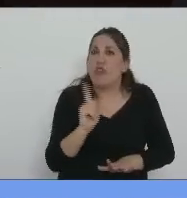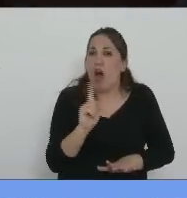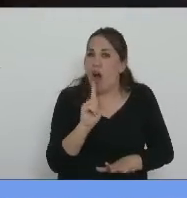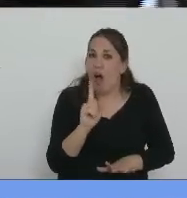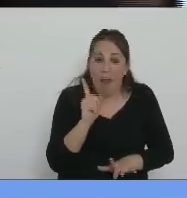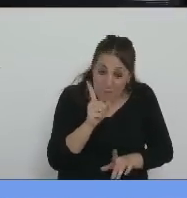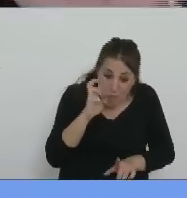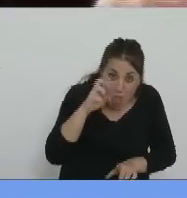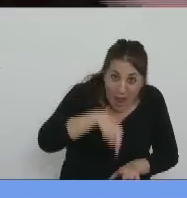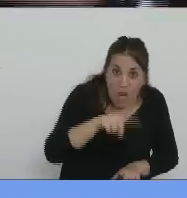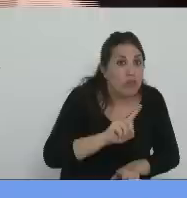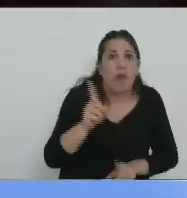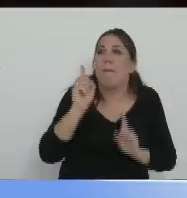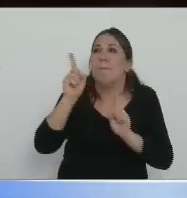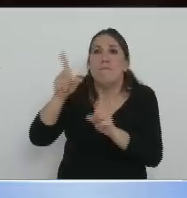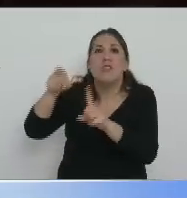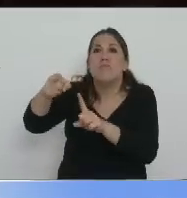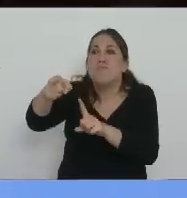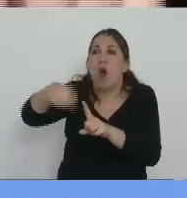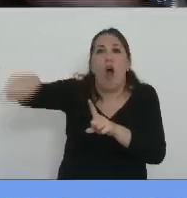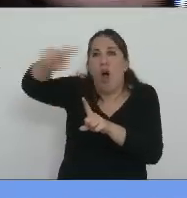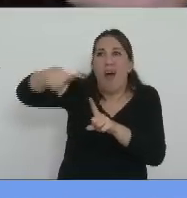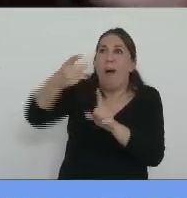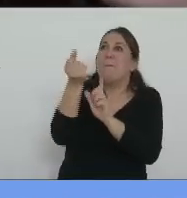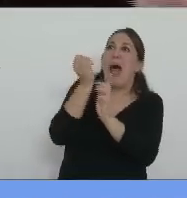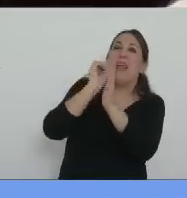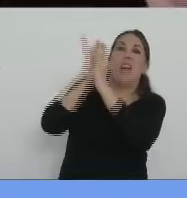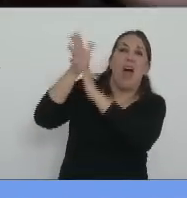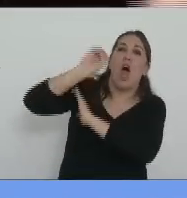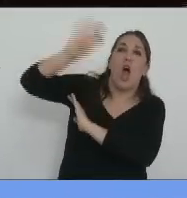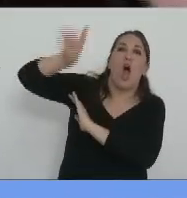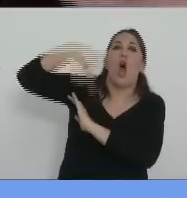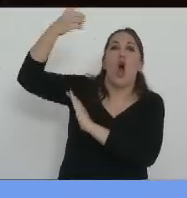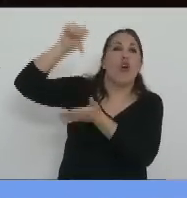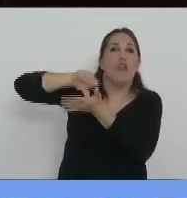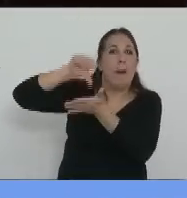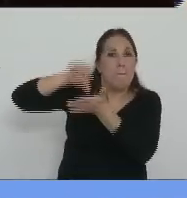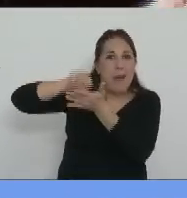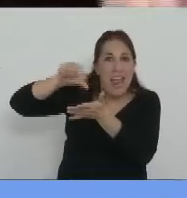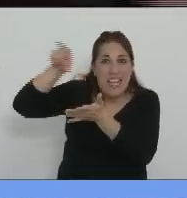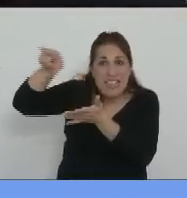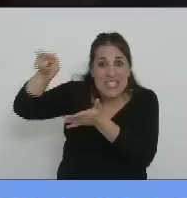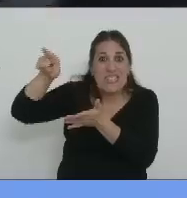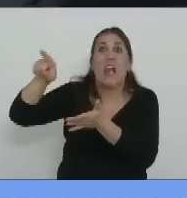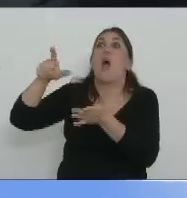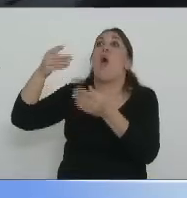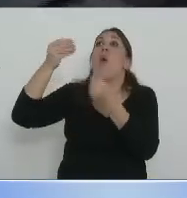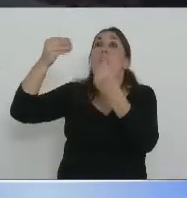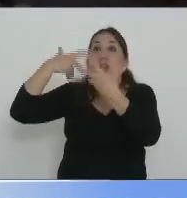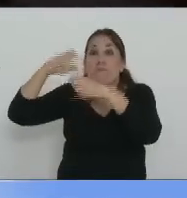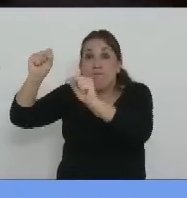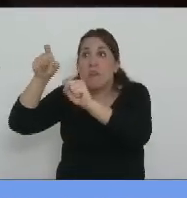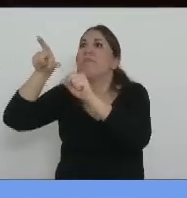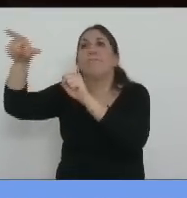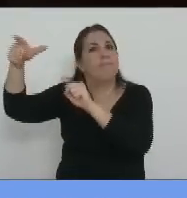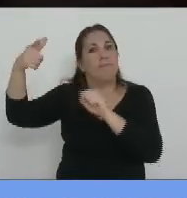aquellos que se allanen a esta ley o que la afip los encuentre y les haga pagar van a tener que traer los